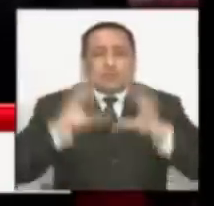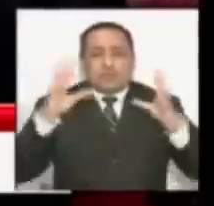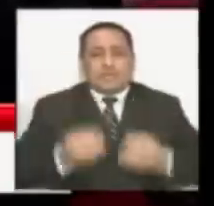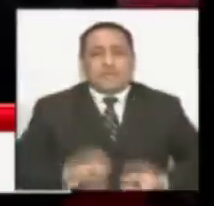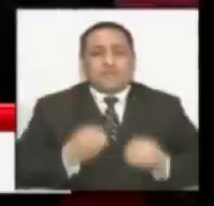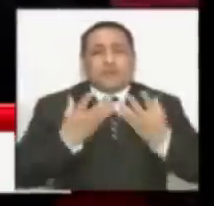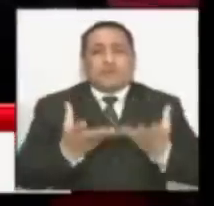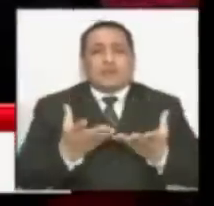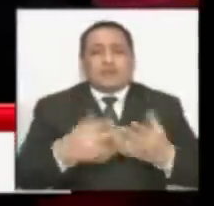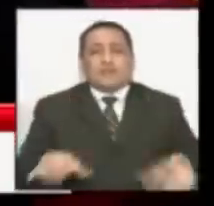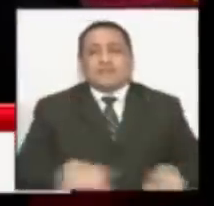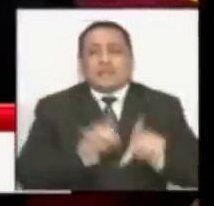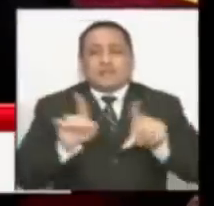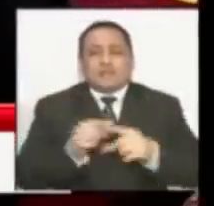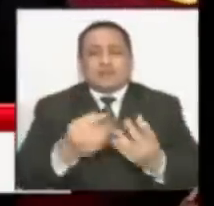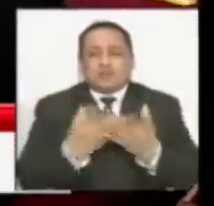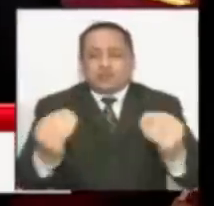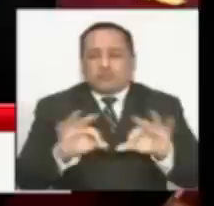hacerle preguntas.